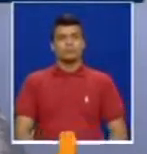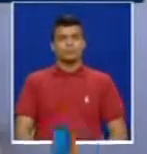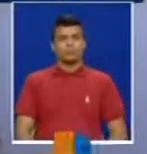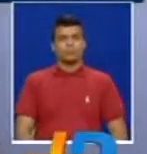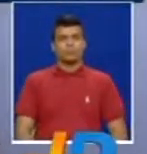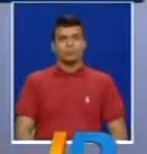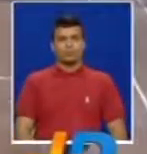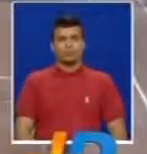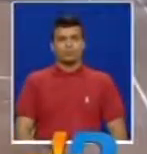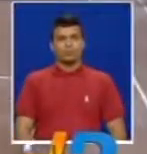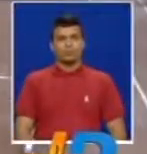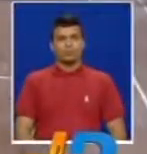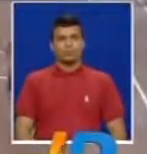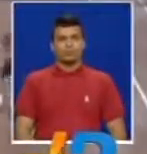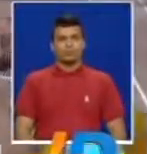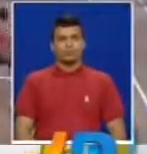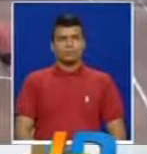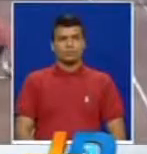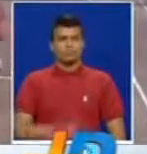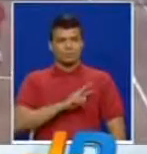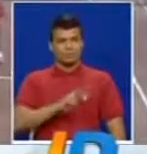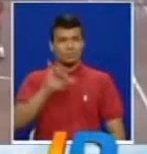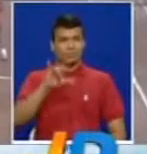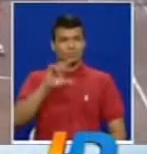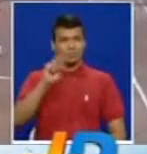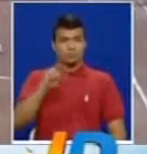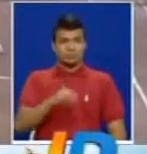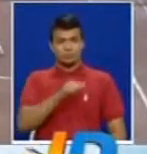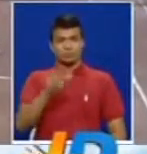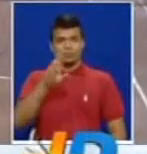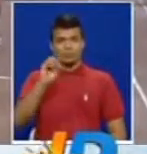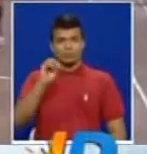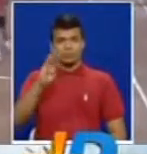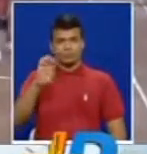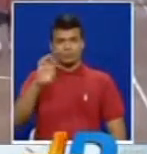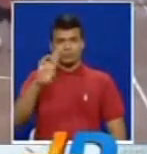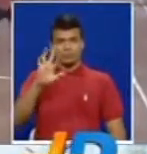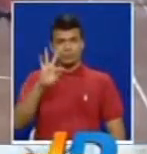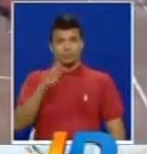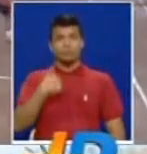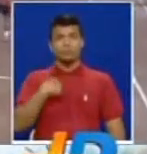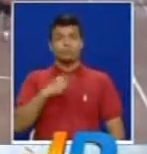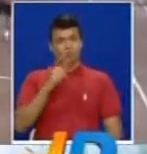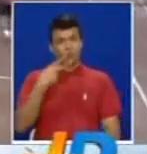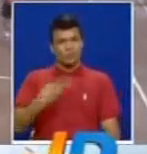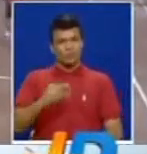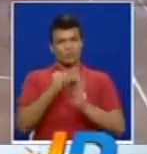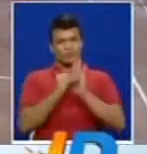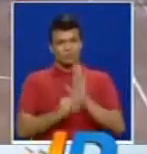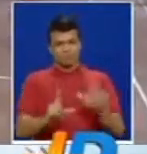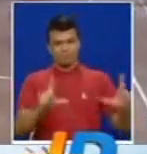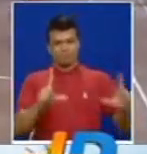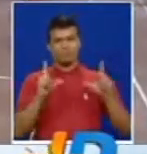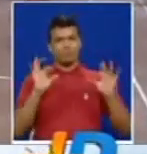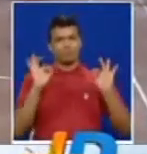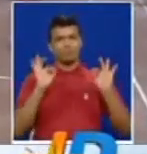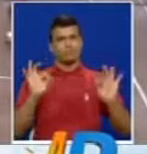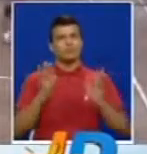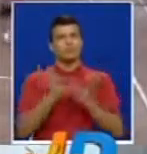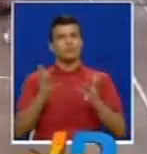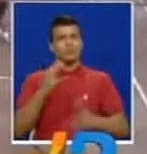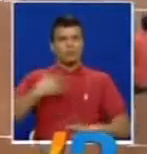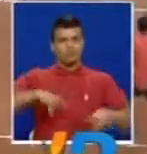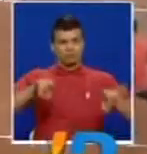en Más Pacífico. Los vallecaucanos Juan Sebastián Cabal y Robert Farah consiguieron su segundo subtítulo como dupla en un torneo ATP Tour en